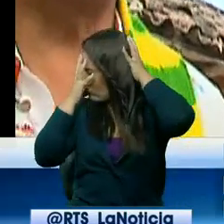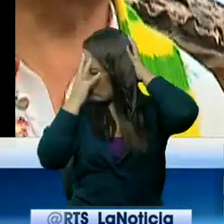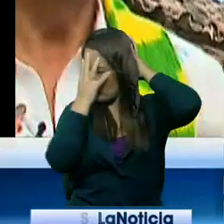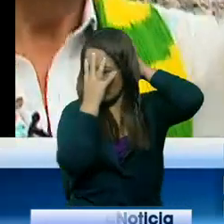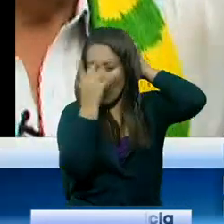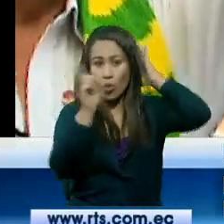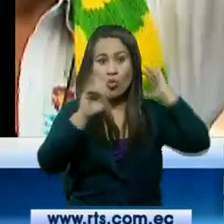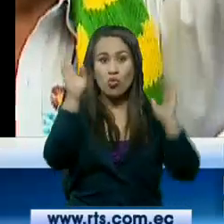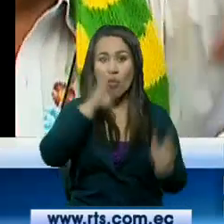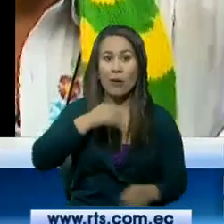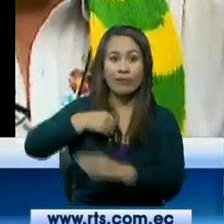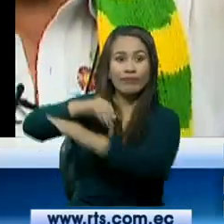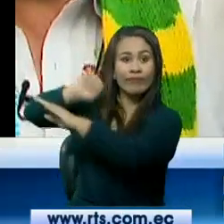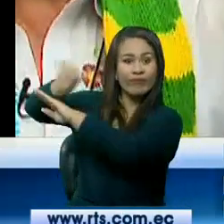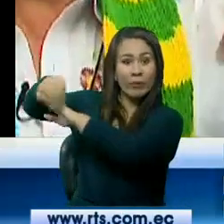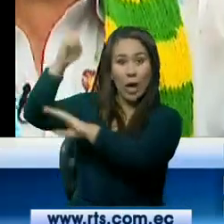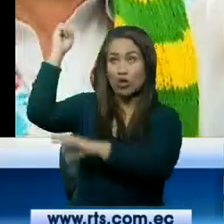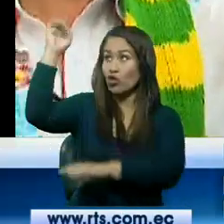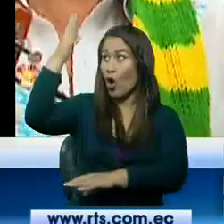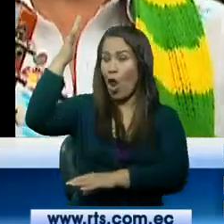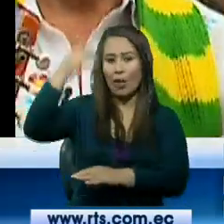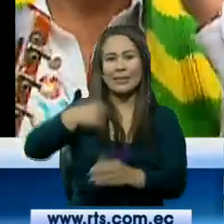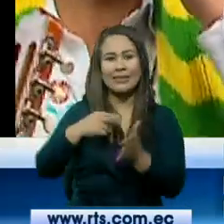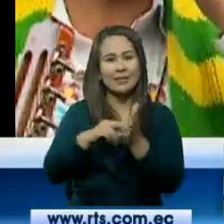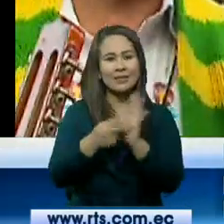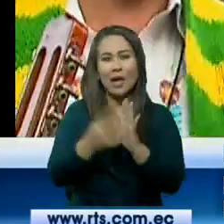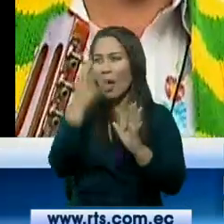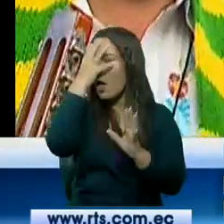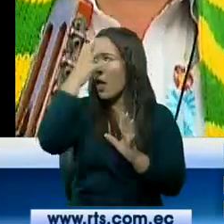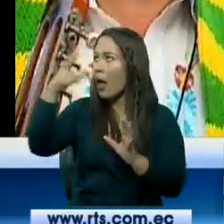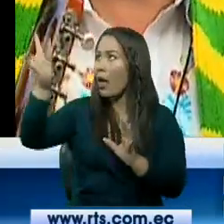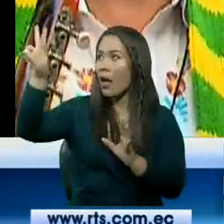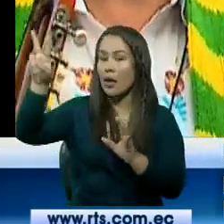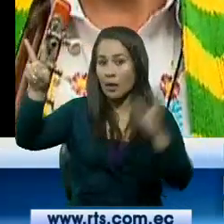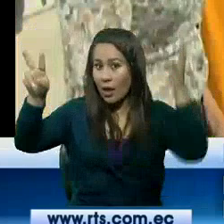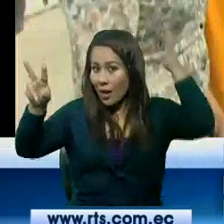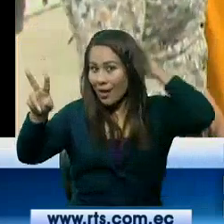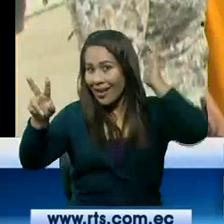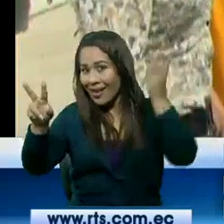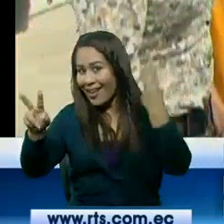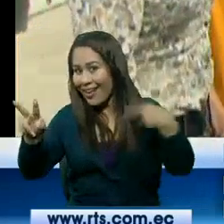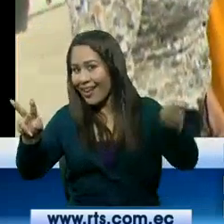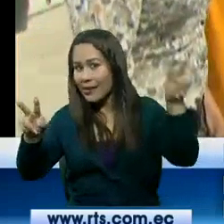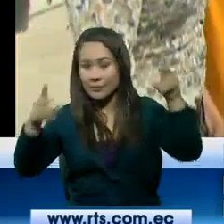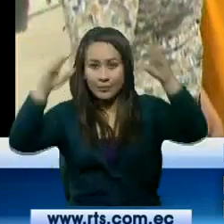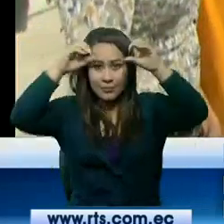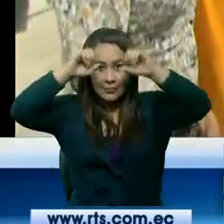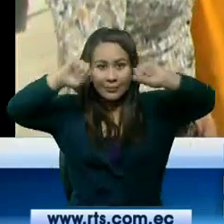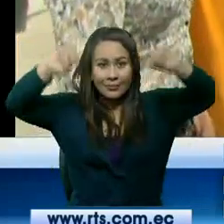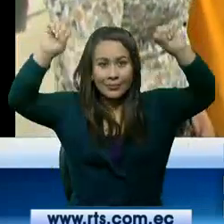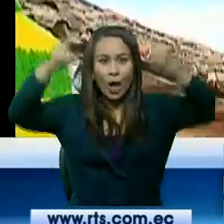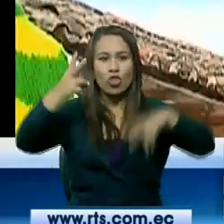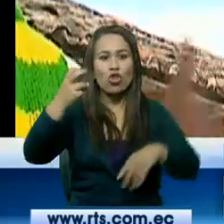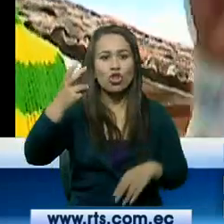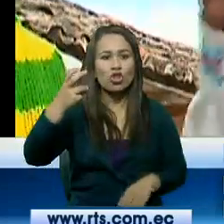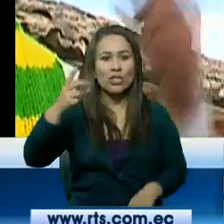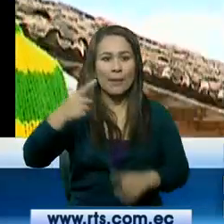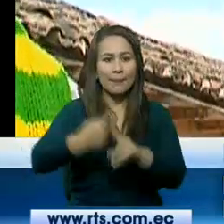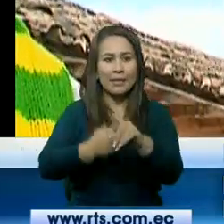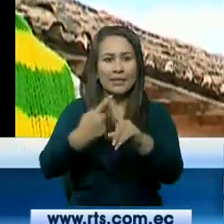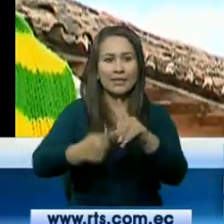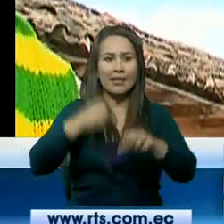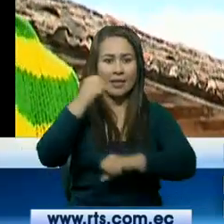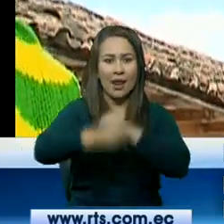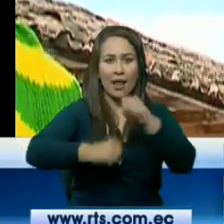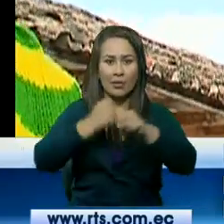espalda al sol, como que siempre estaría mirando al sol. Ese es el Diabluma. Los cachos son los 12 meses del año. Cada uno